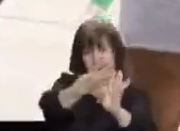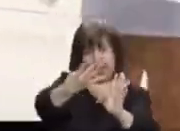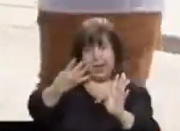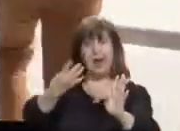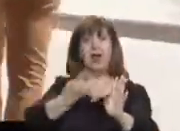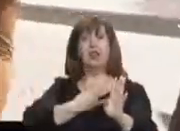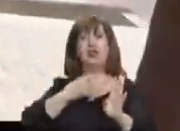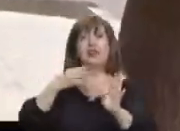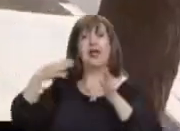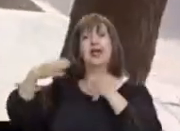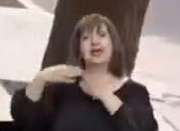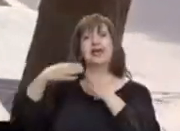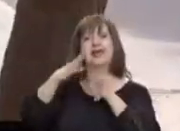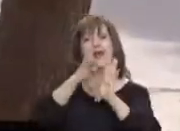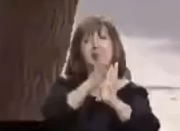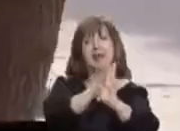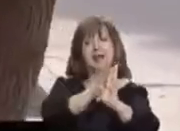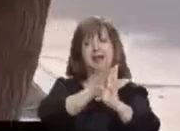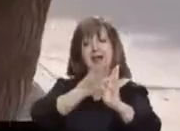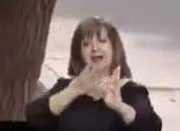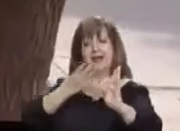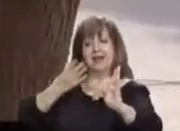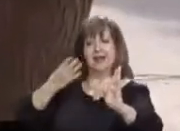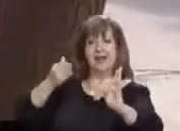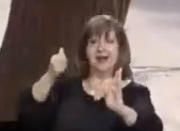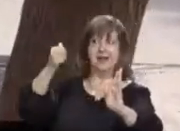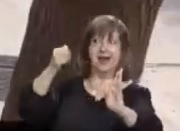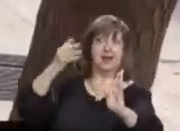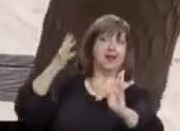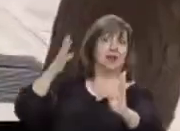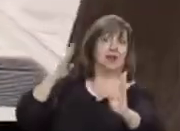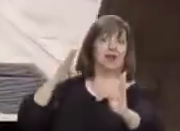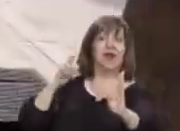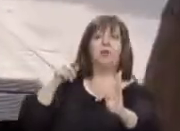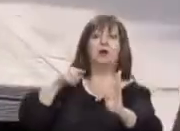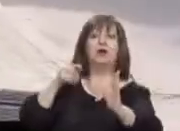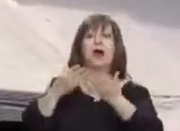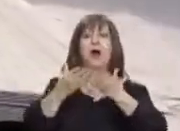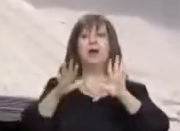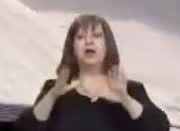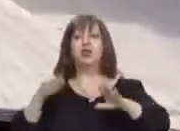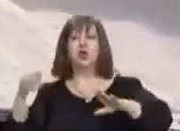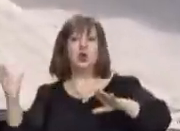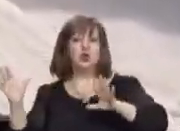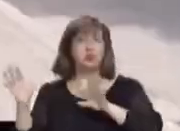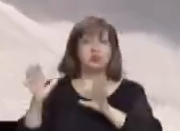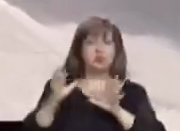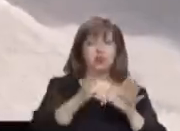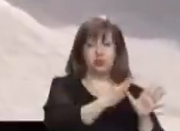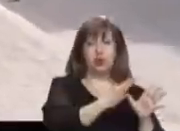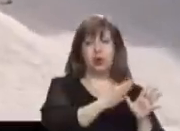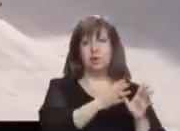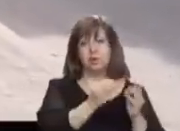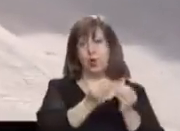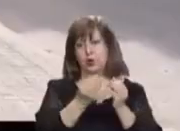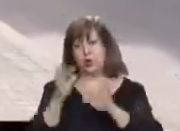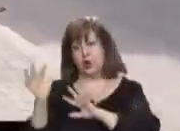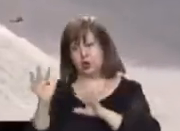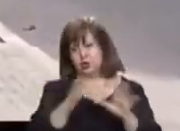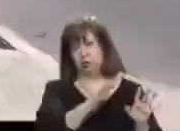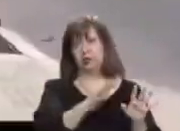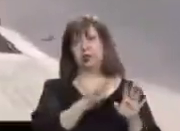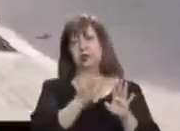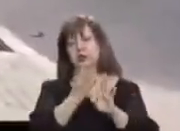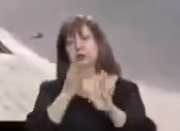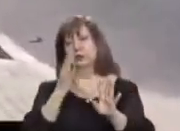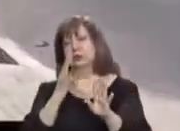hasta la esquina, así que se ha reducido de una manera importante porque justamente los han dejado ingresar al edificio